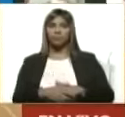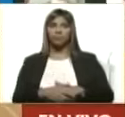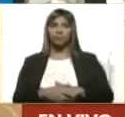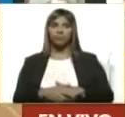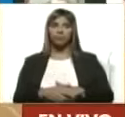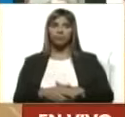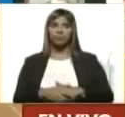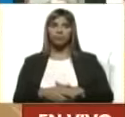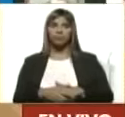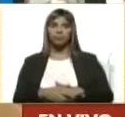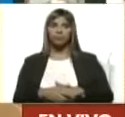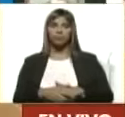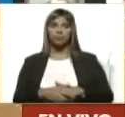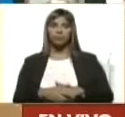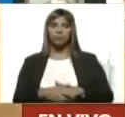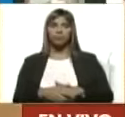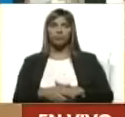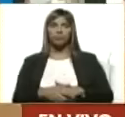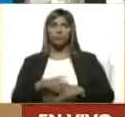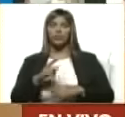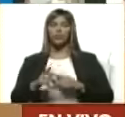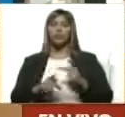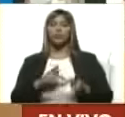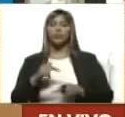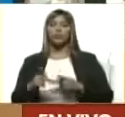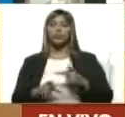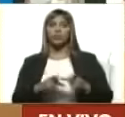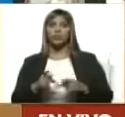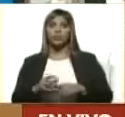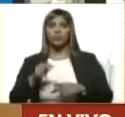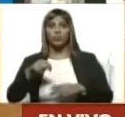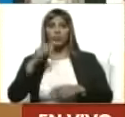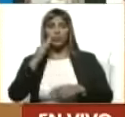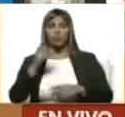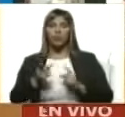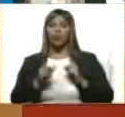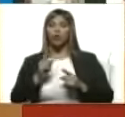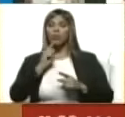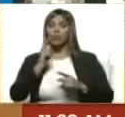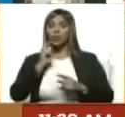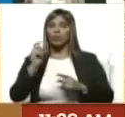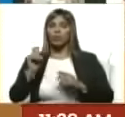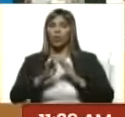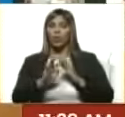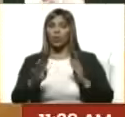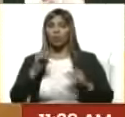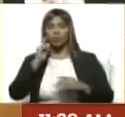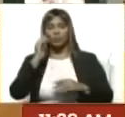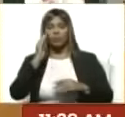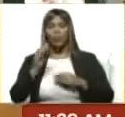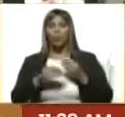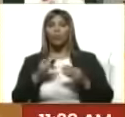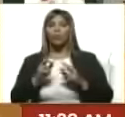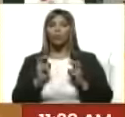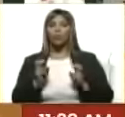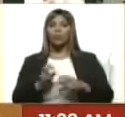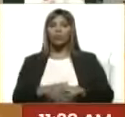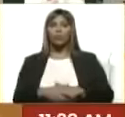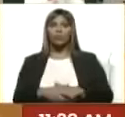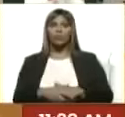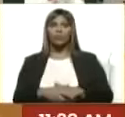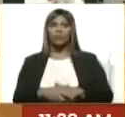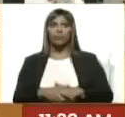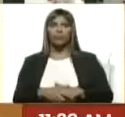solo frente a la máquina. Eso es un proceso. Los que saben algo de teoría de cola saben cómo es el tema. Saben cómo es el